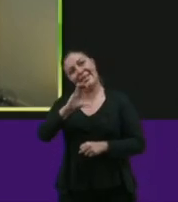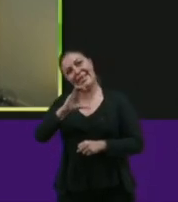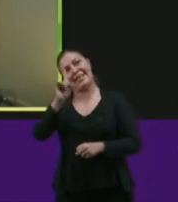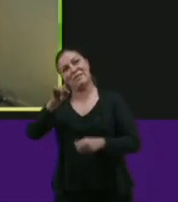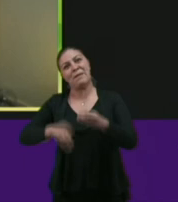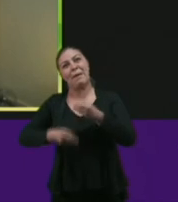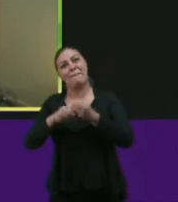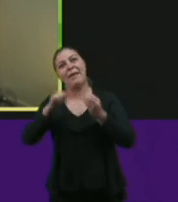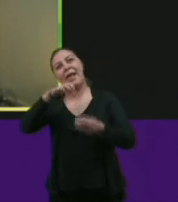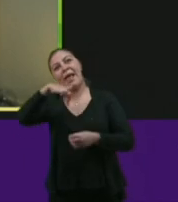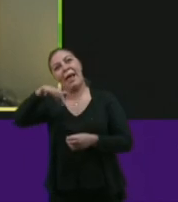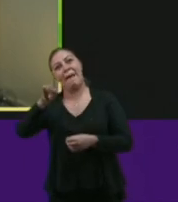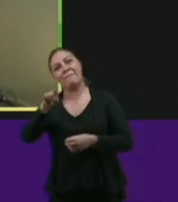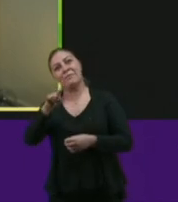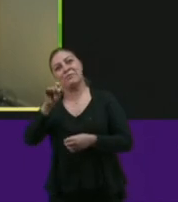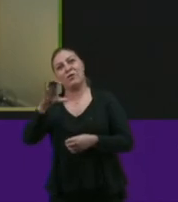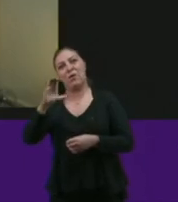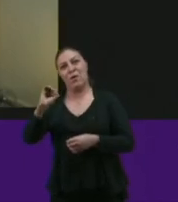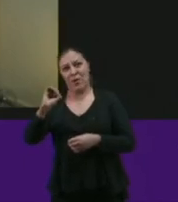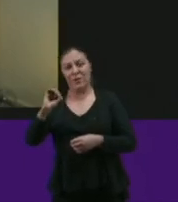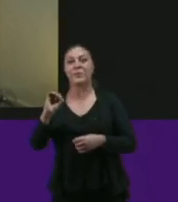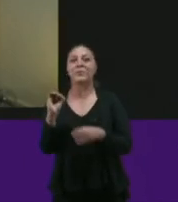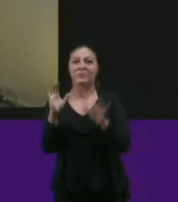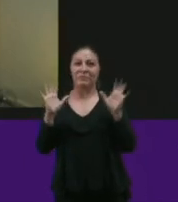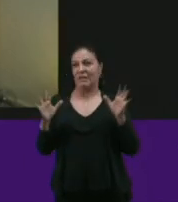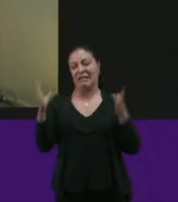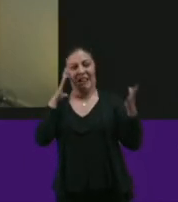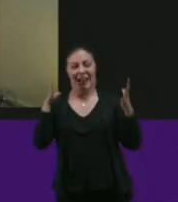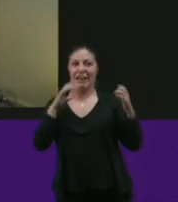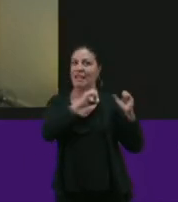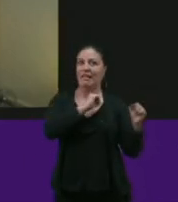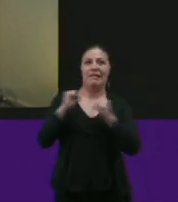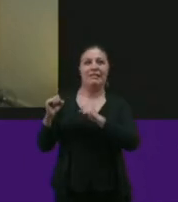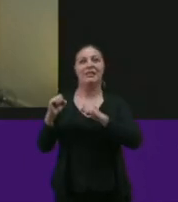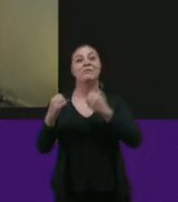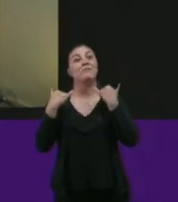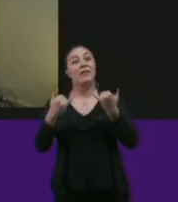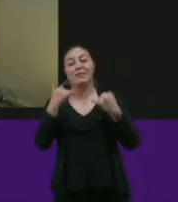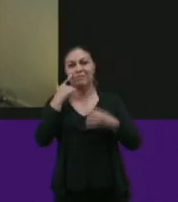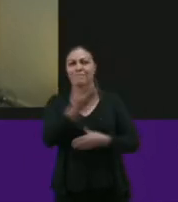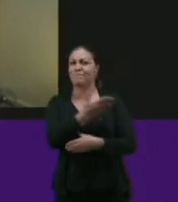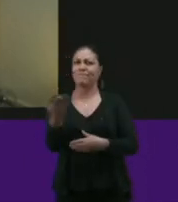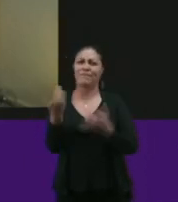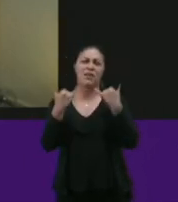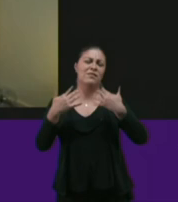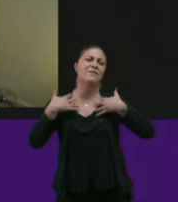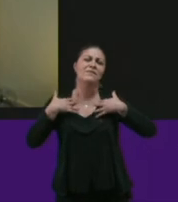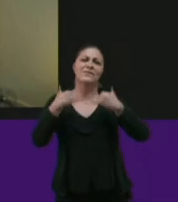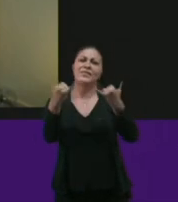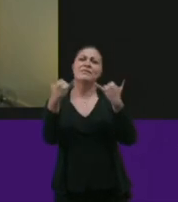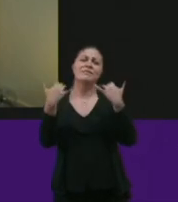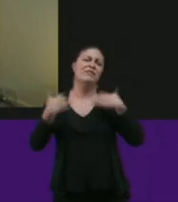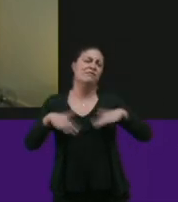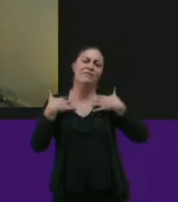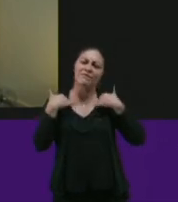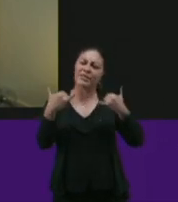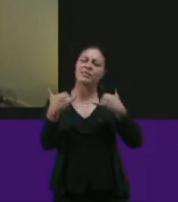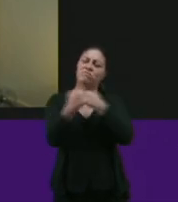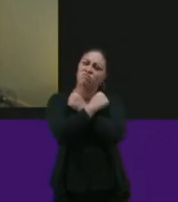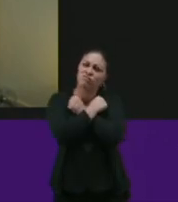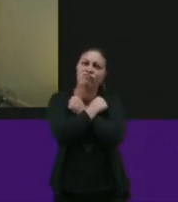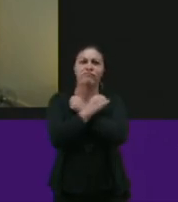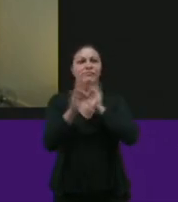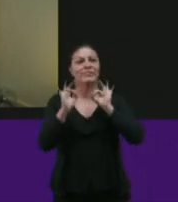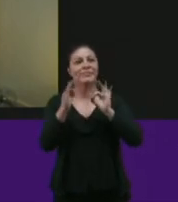Pero bueno, la verdad, señores, estoy feliz, de verdad que los quiero, gracias